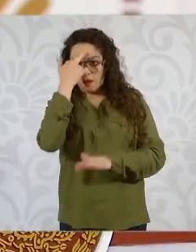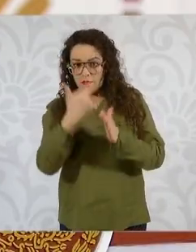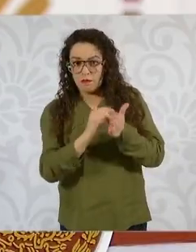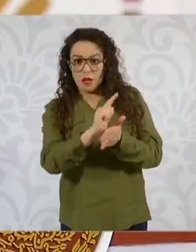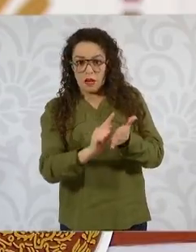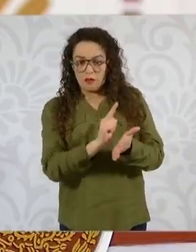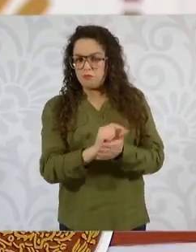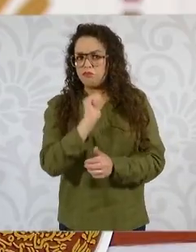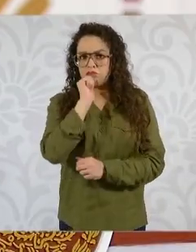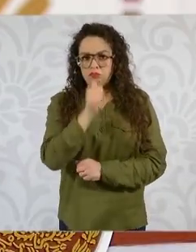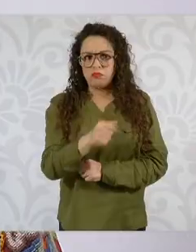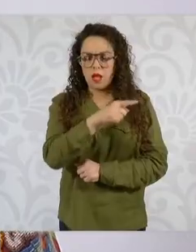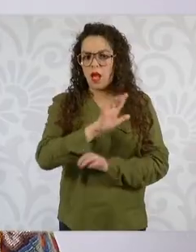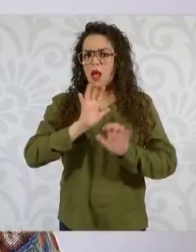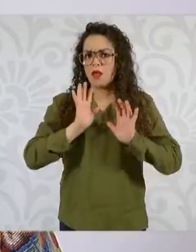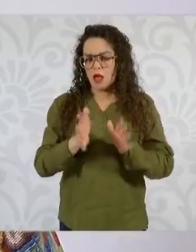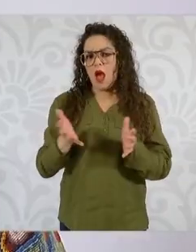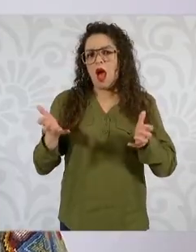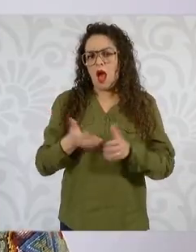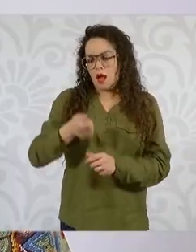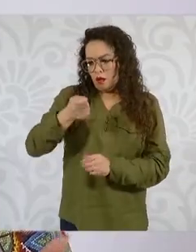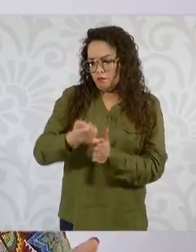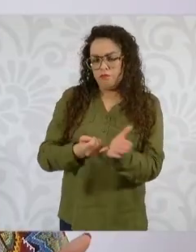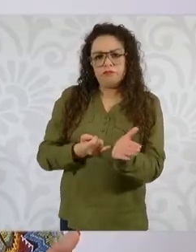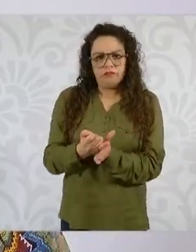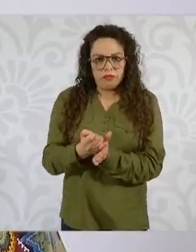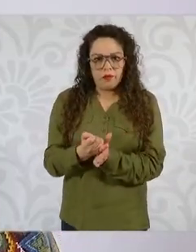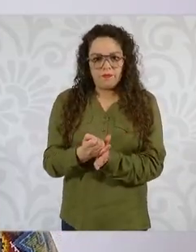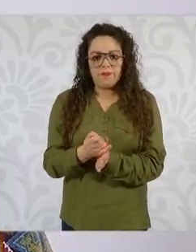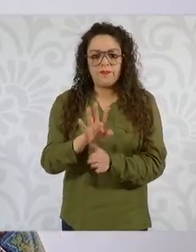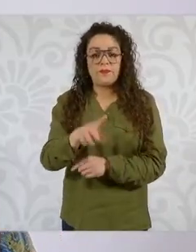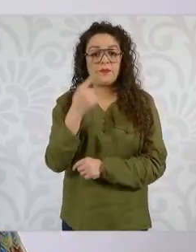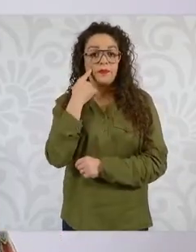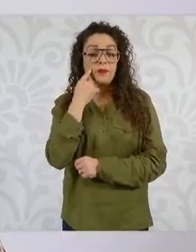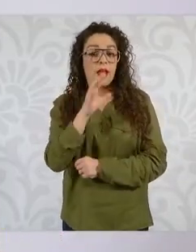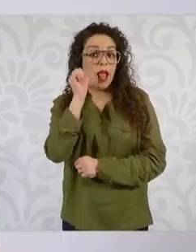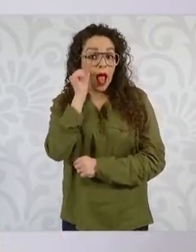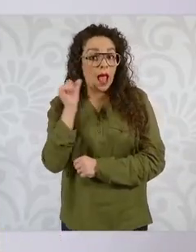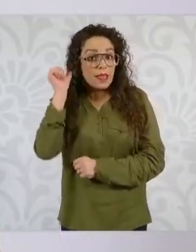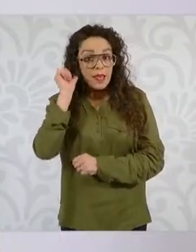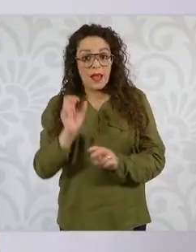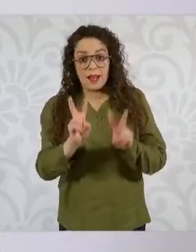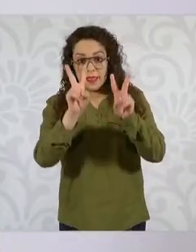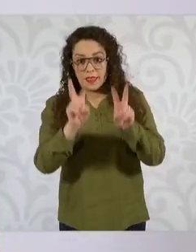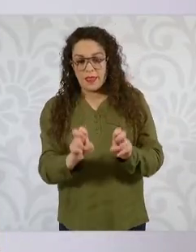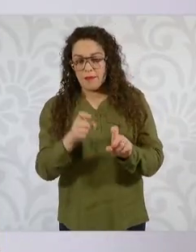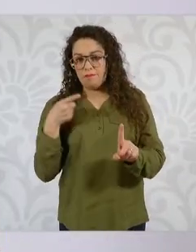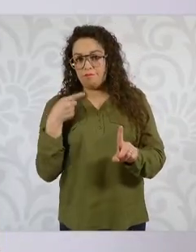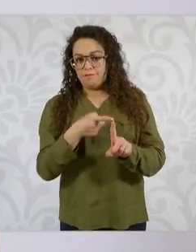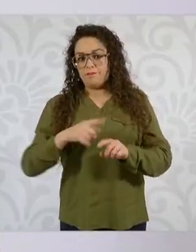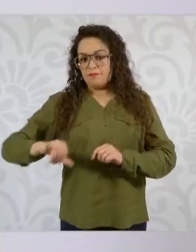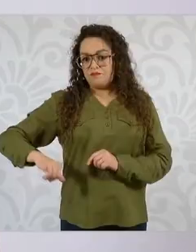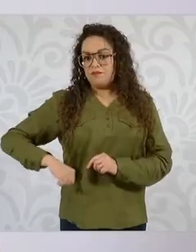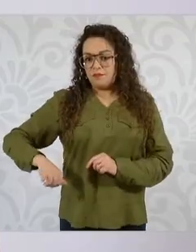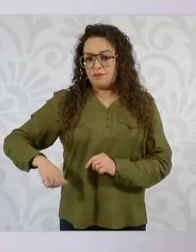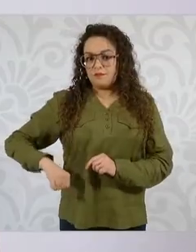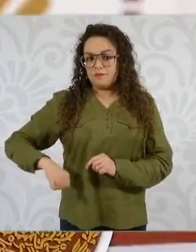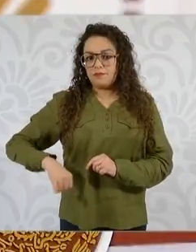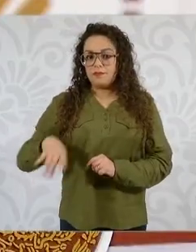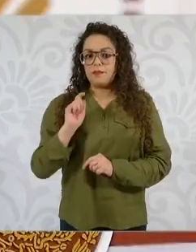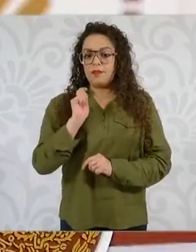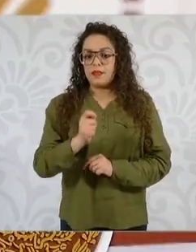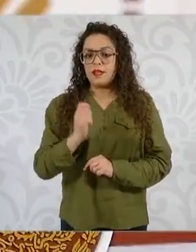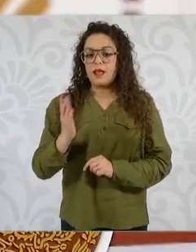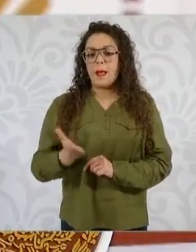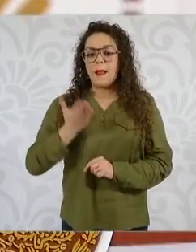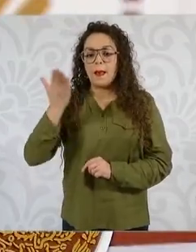resoluciones. El caso que nos ocupó ayer, según los medios, es que le están